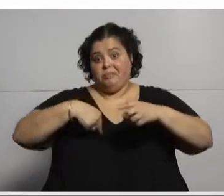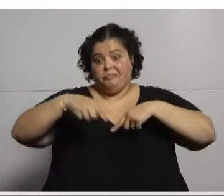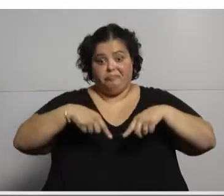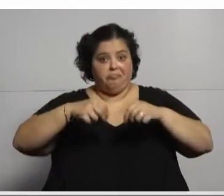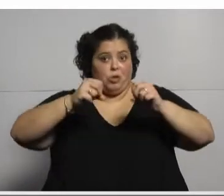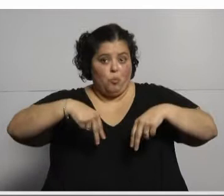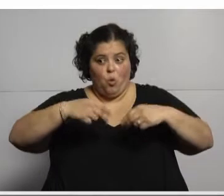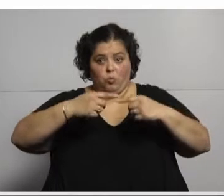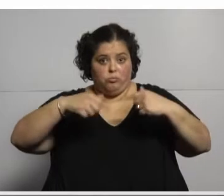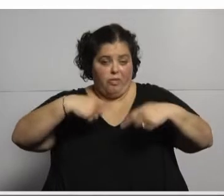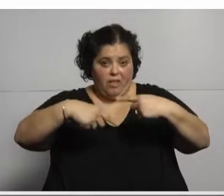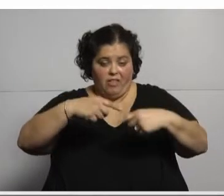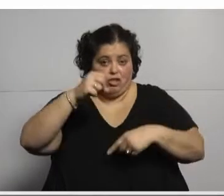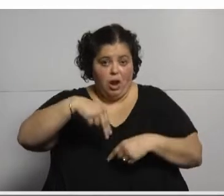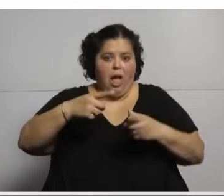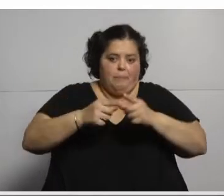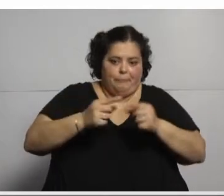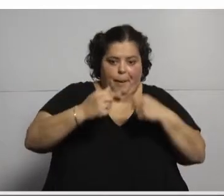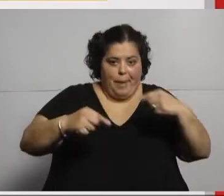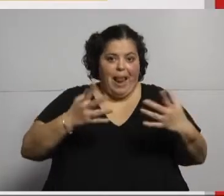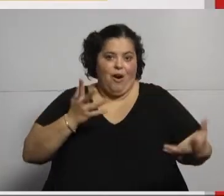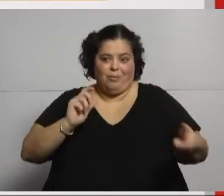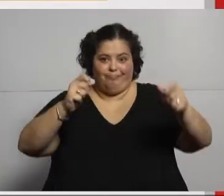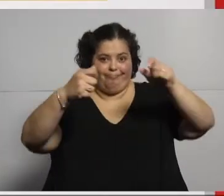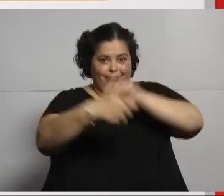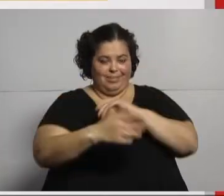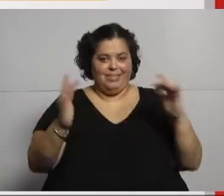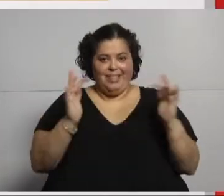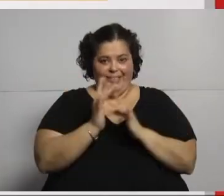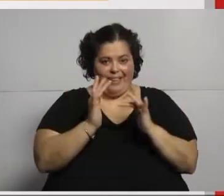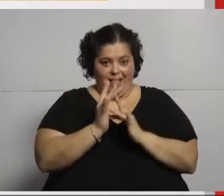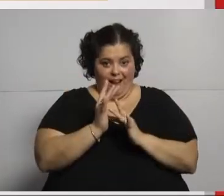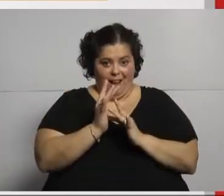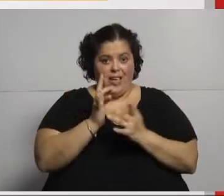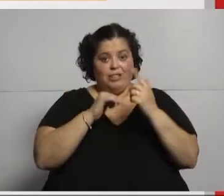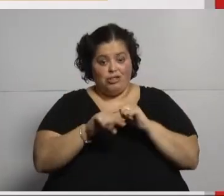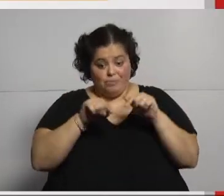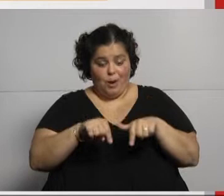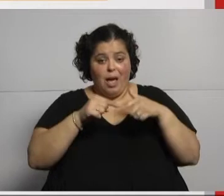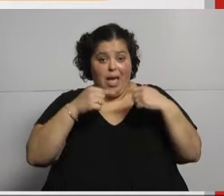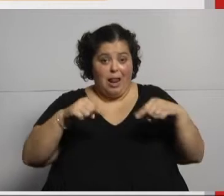papel hacia soporte digital, ¿no? Y como digo, son elementos que forman parte